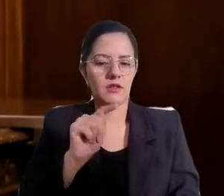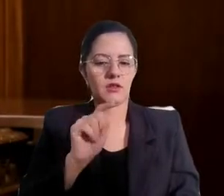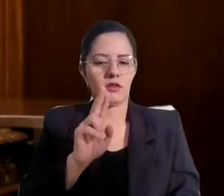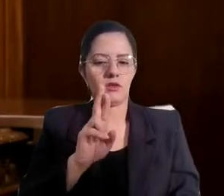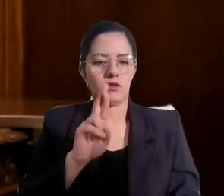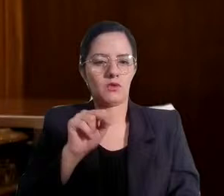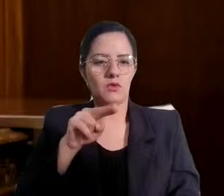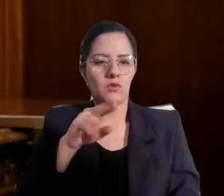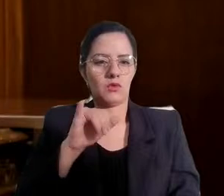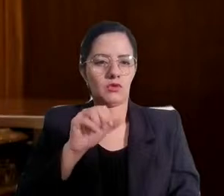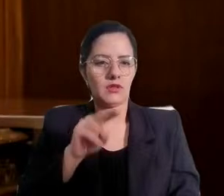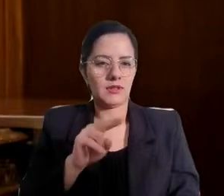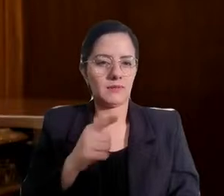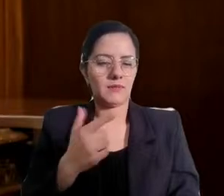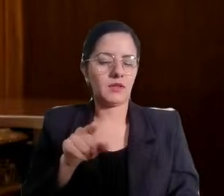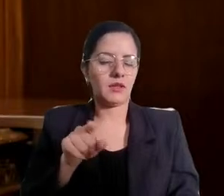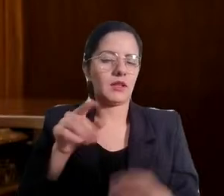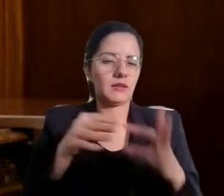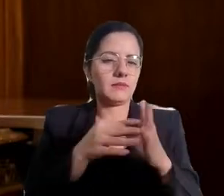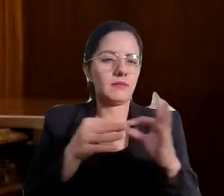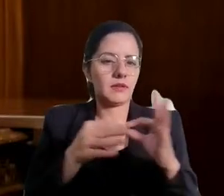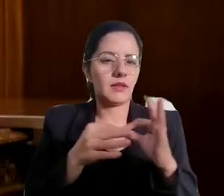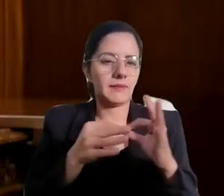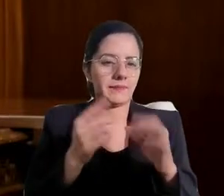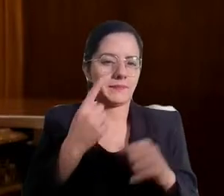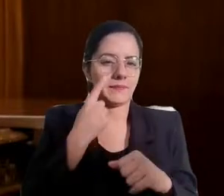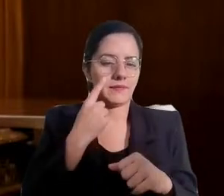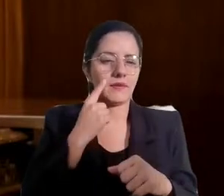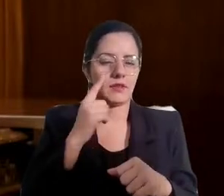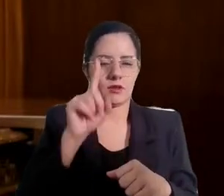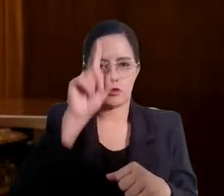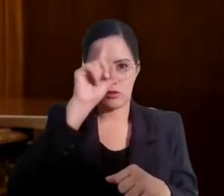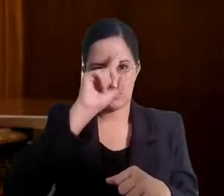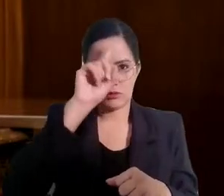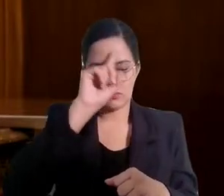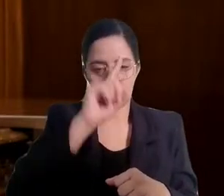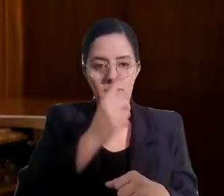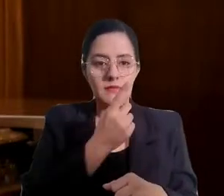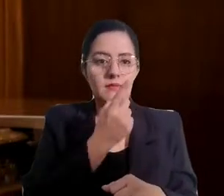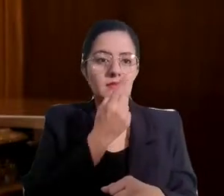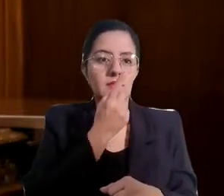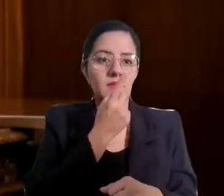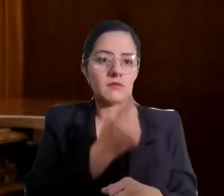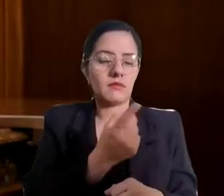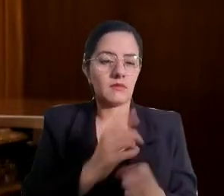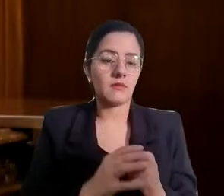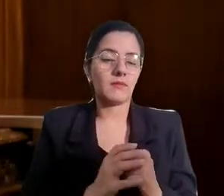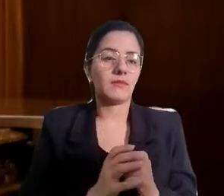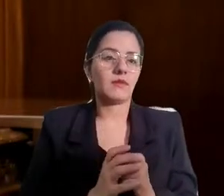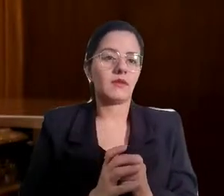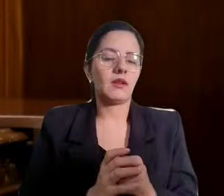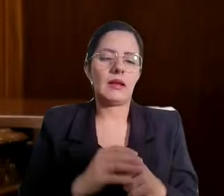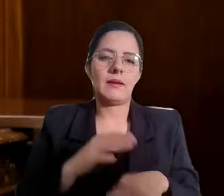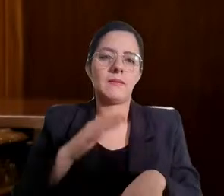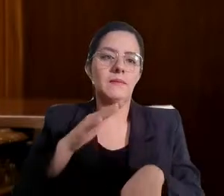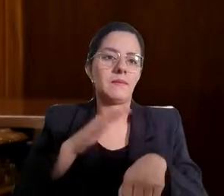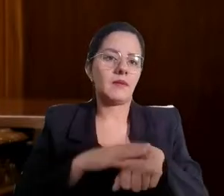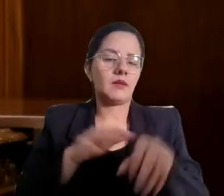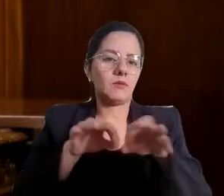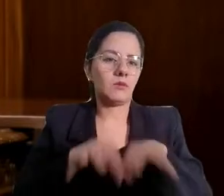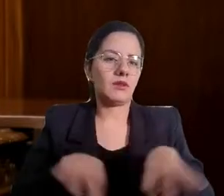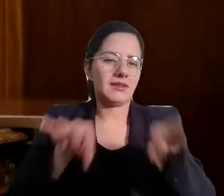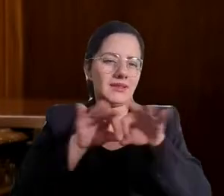su modelo argumentativo en el cual se establece la máxima general antes